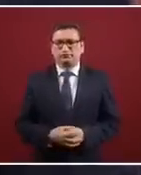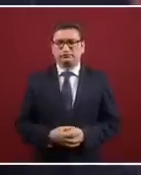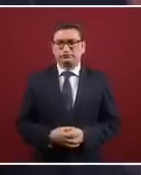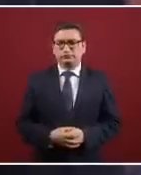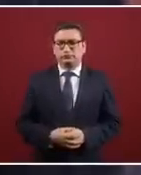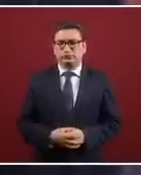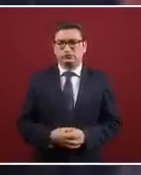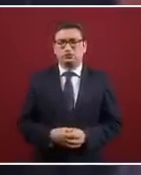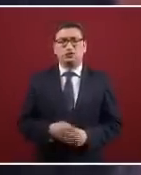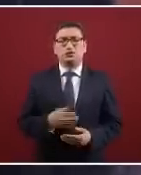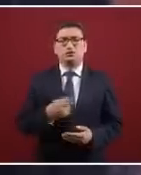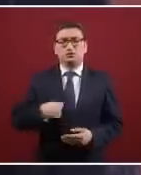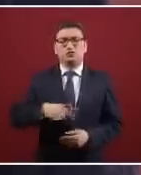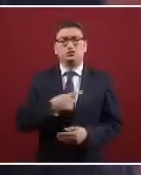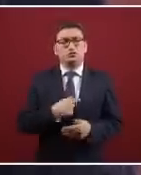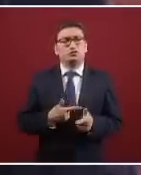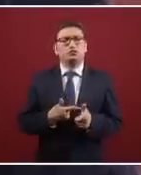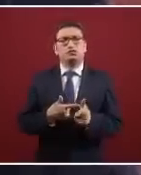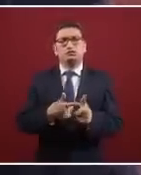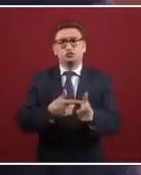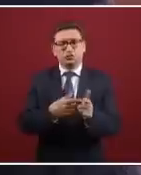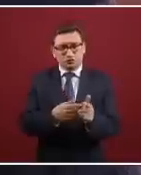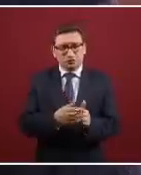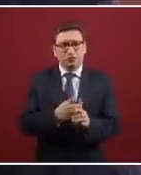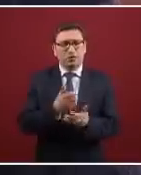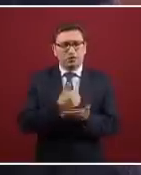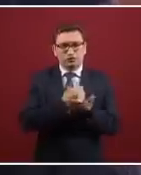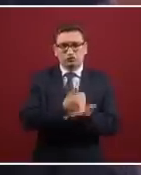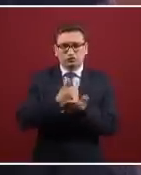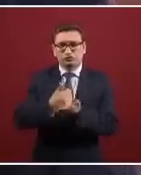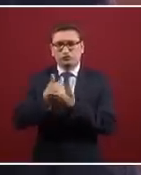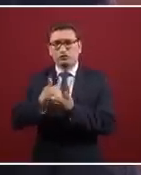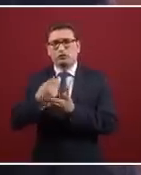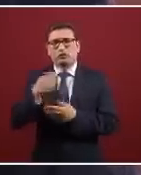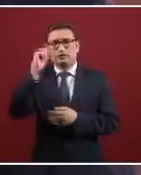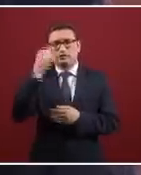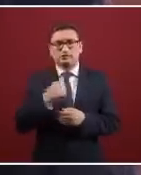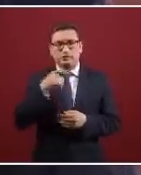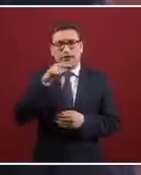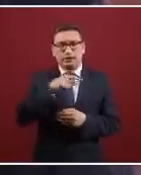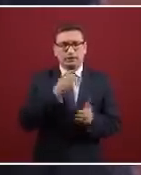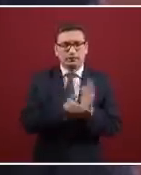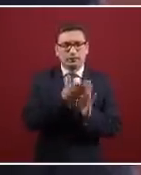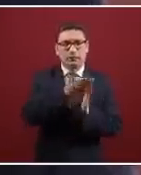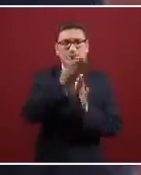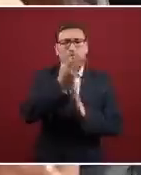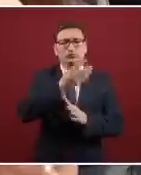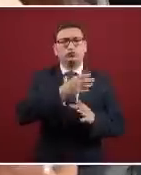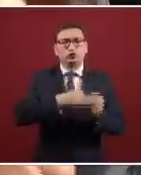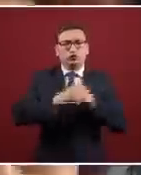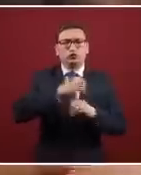y estamos haciendo obras en Sinaloa en beneficio del pueblo.